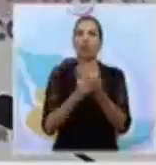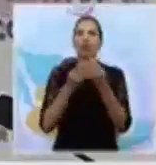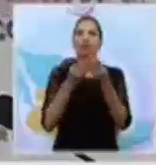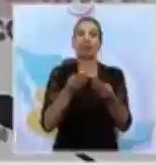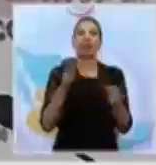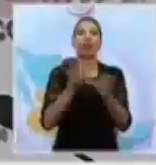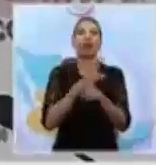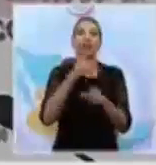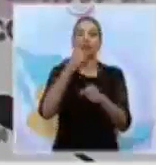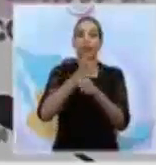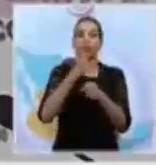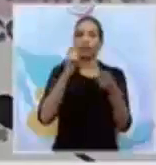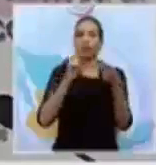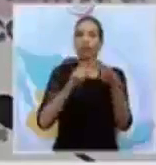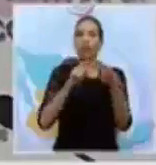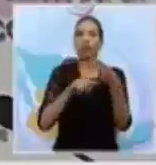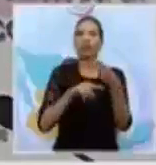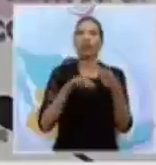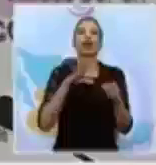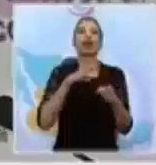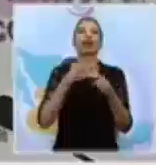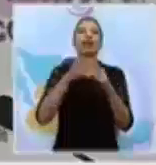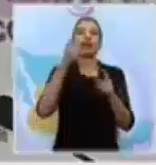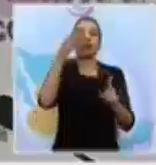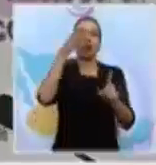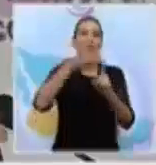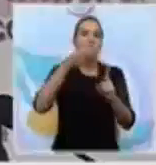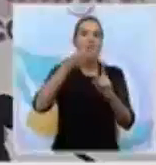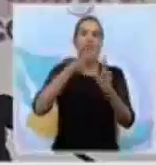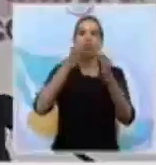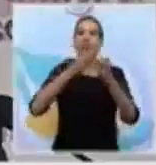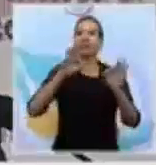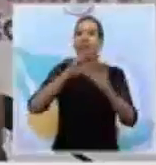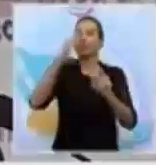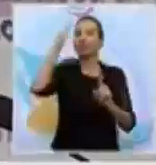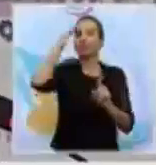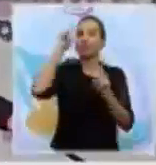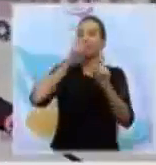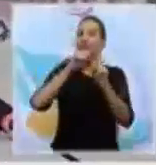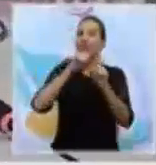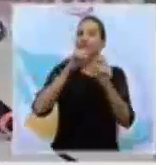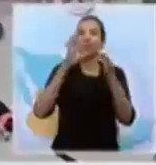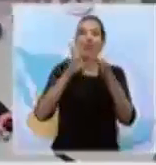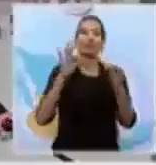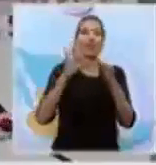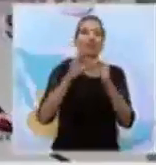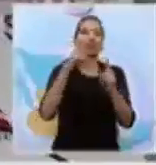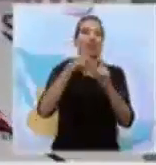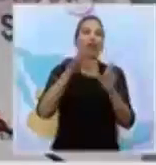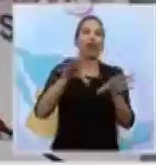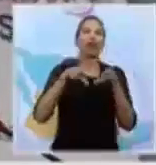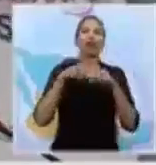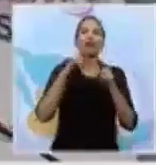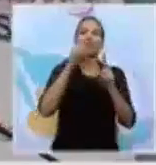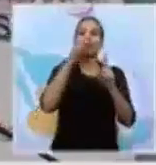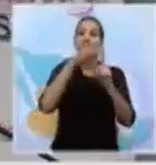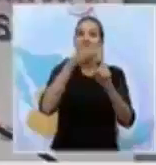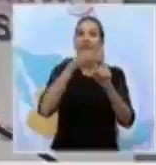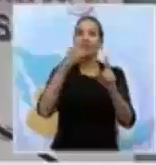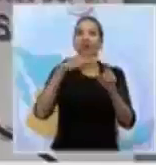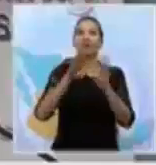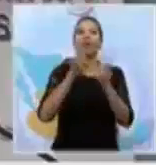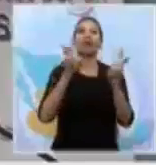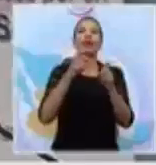propositivo. Primero, adoptar como objetivo central, ahorita le explico, adoptar como objetivo central del proyecto